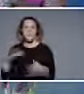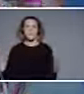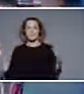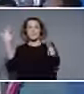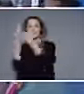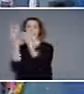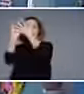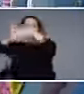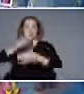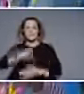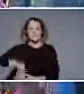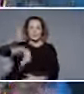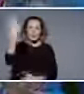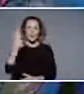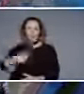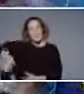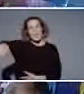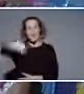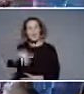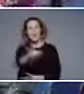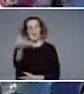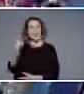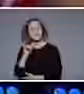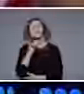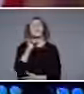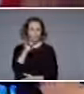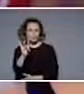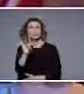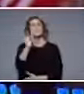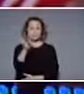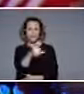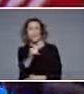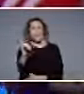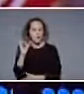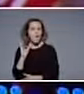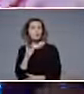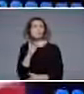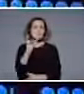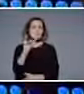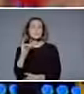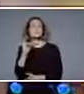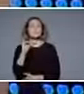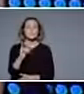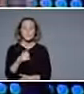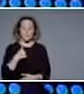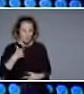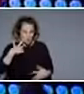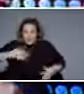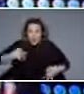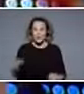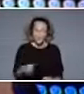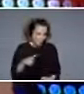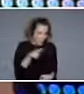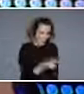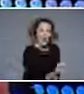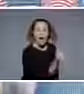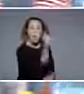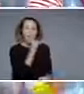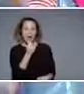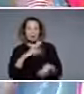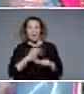venido genial. Ellos tienen, sí que tienen. No me lo creo, ya tengo perras